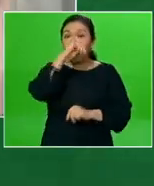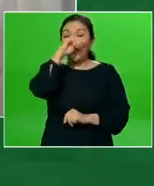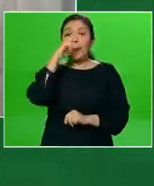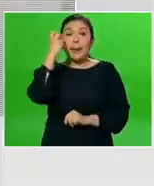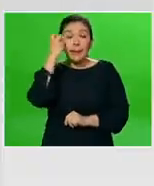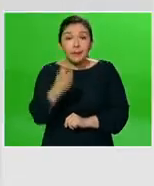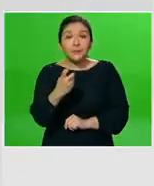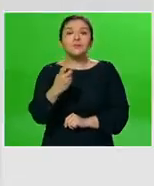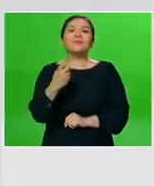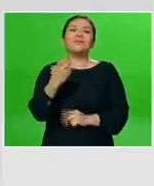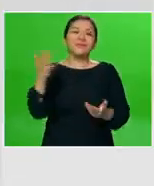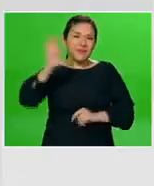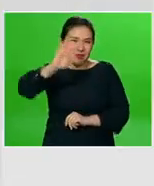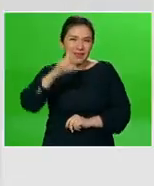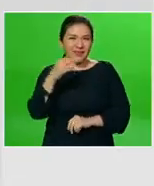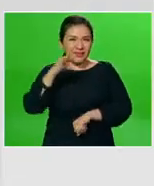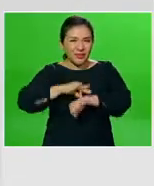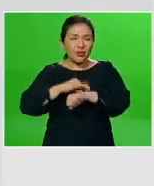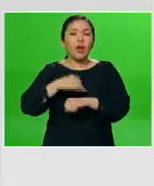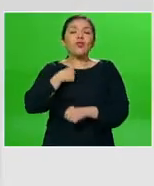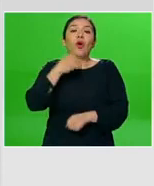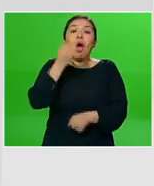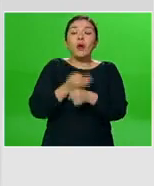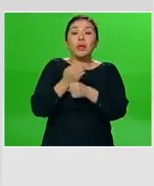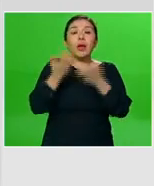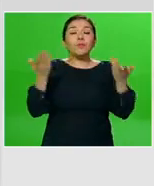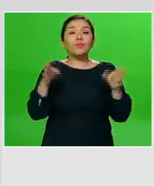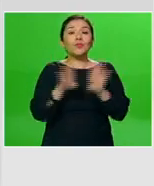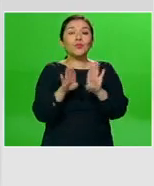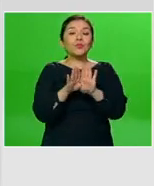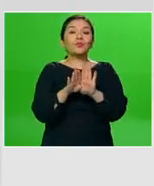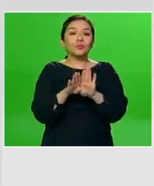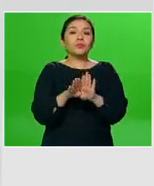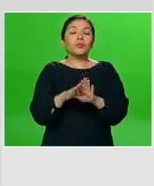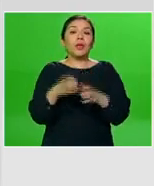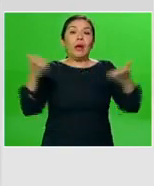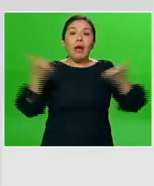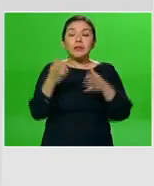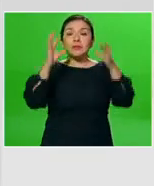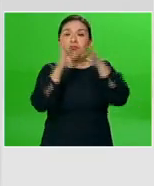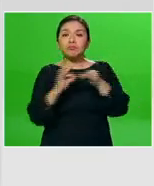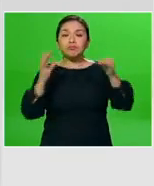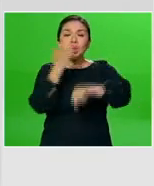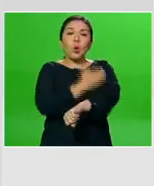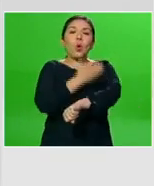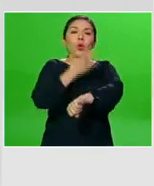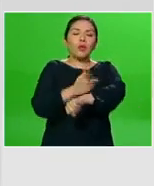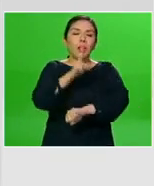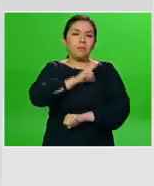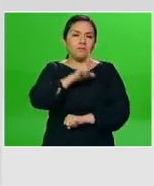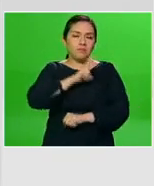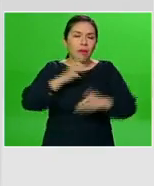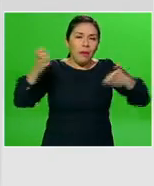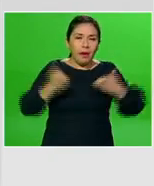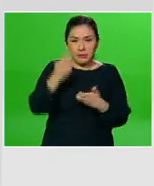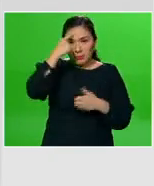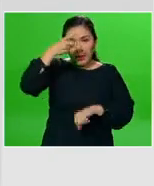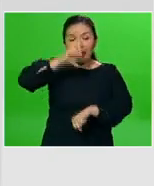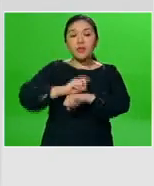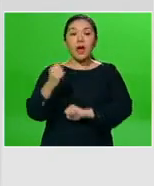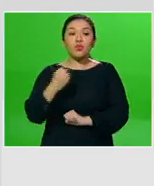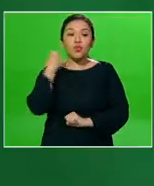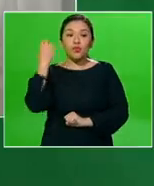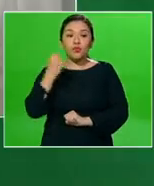el autor que permitirá entonces dado el día de hoy o coordinar el día de hoy está esta conferencia